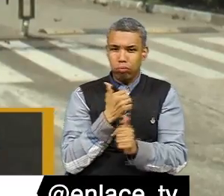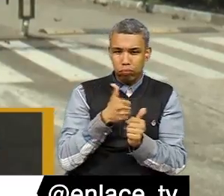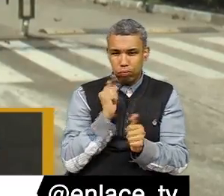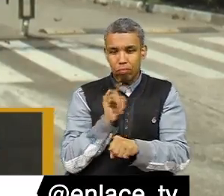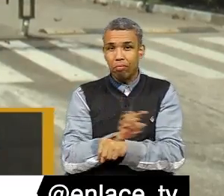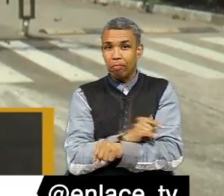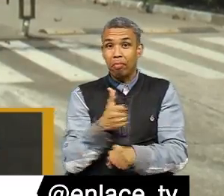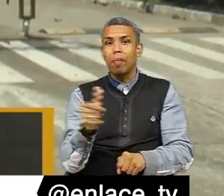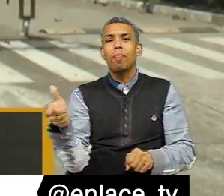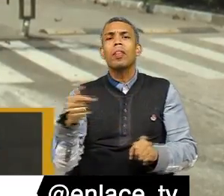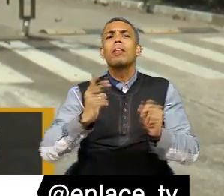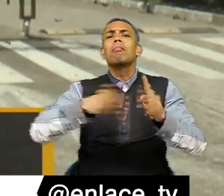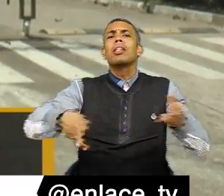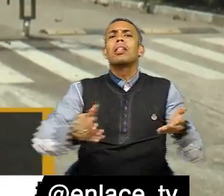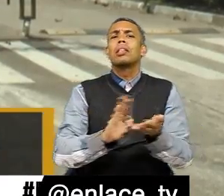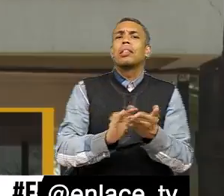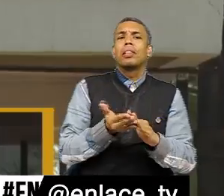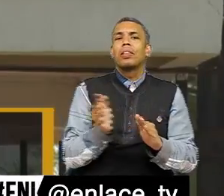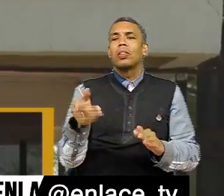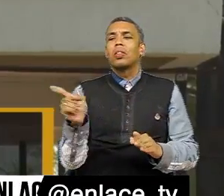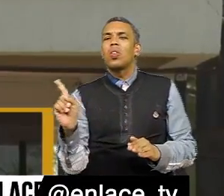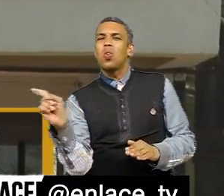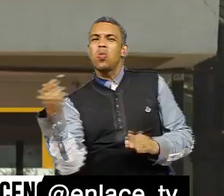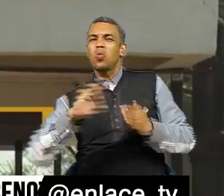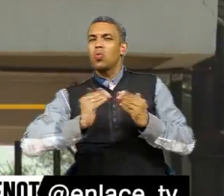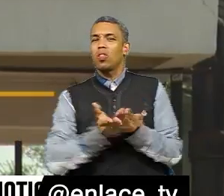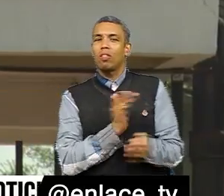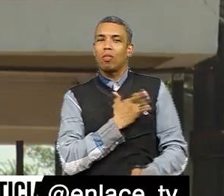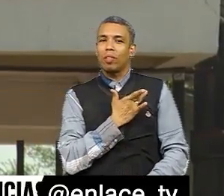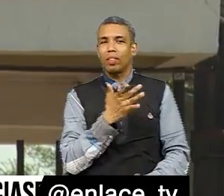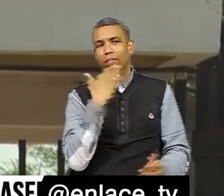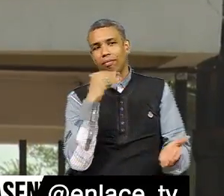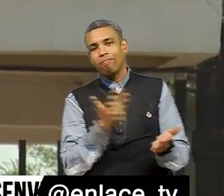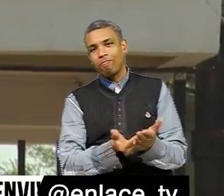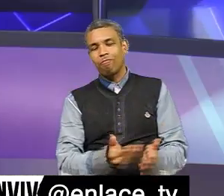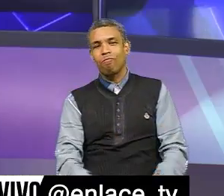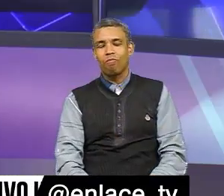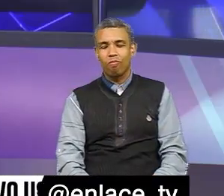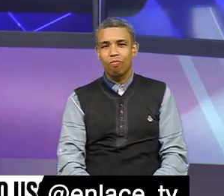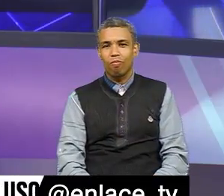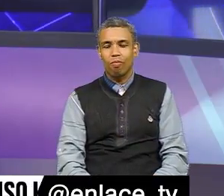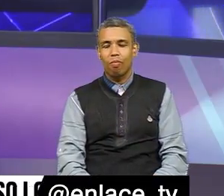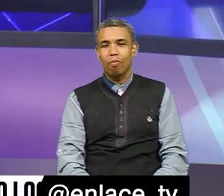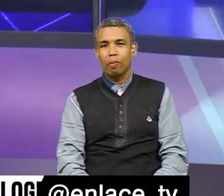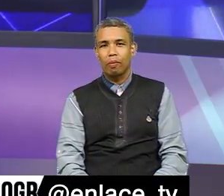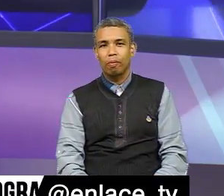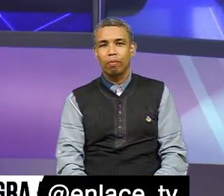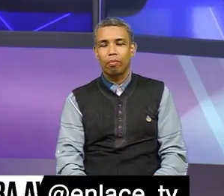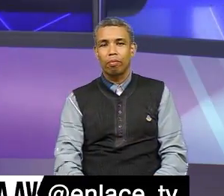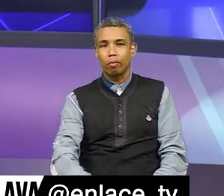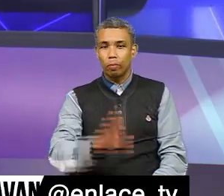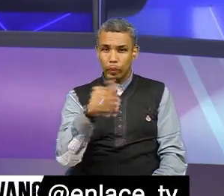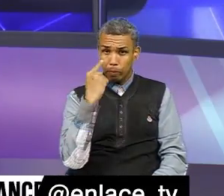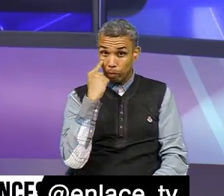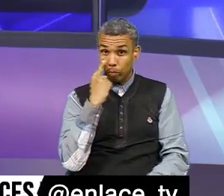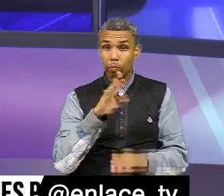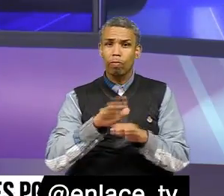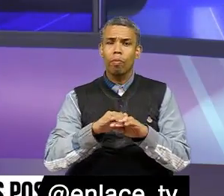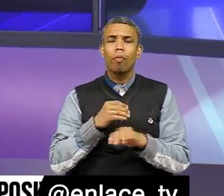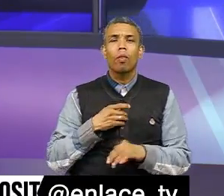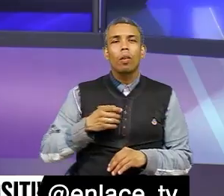con complacencia esta ayuda de la Universidad Industrial de Santander. Y mucha atención, porque mañana